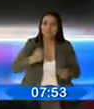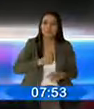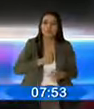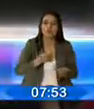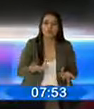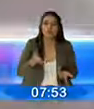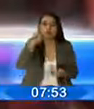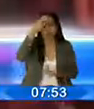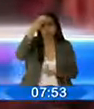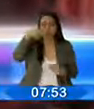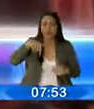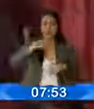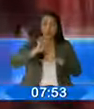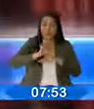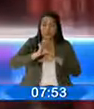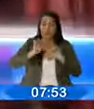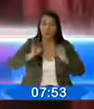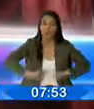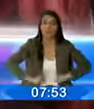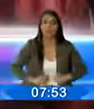nuestro país.